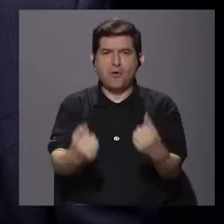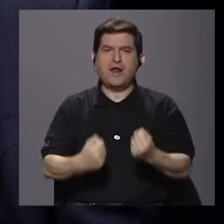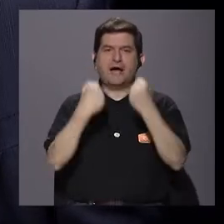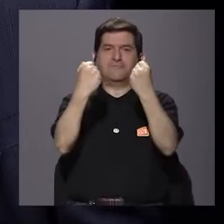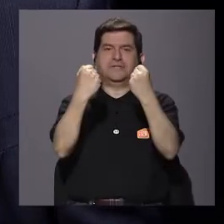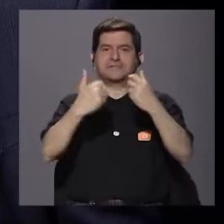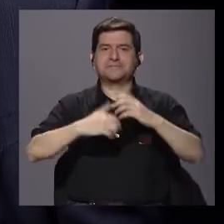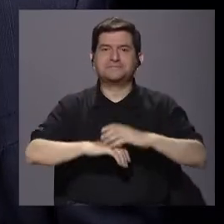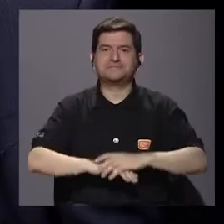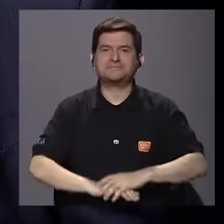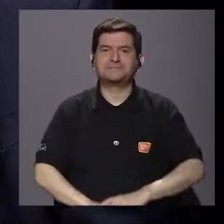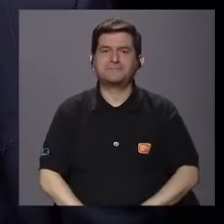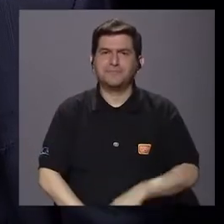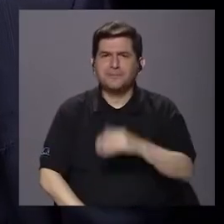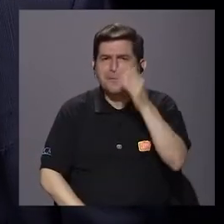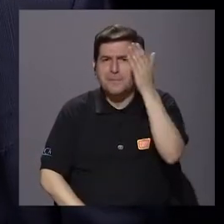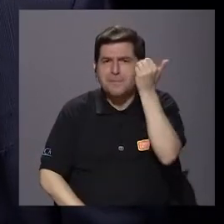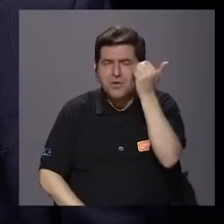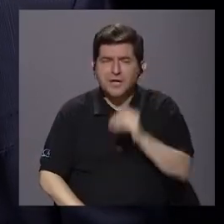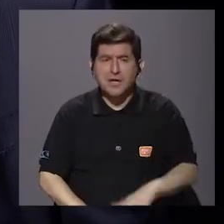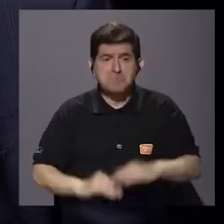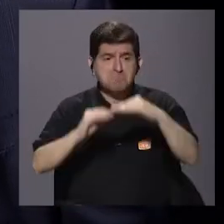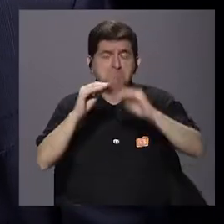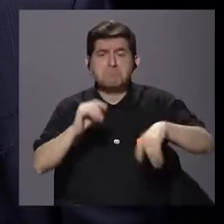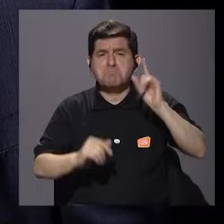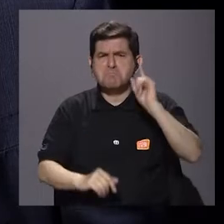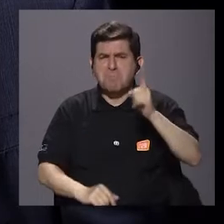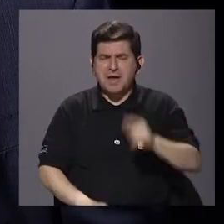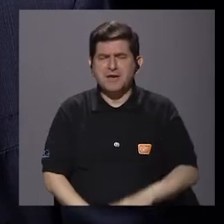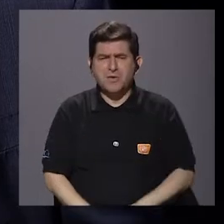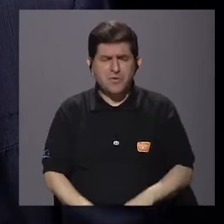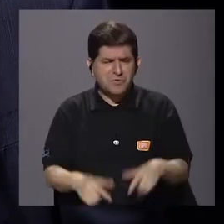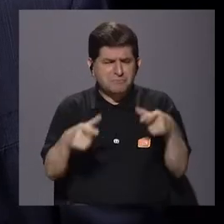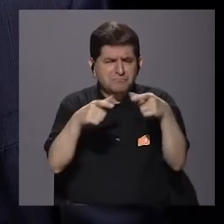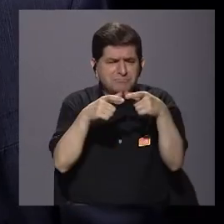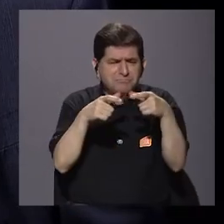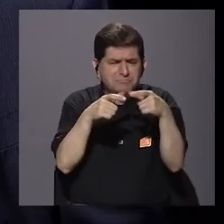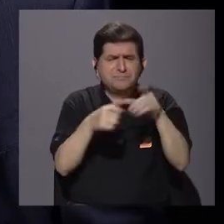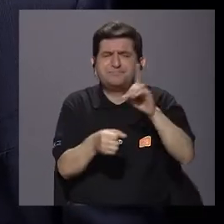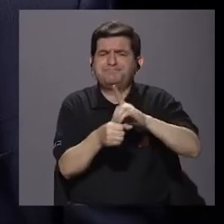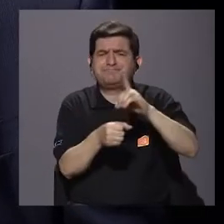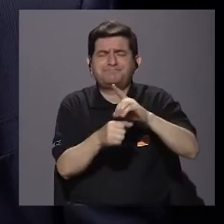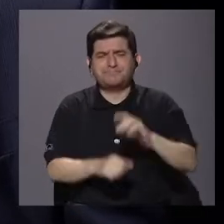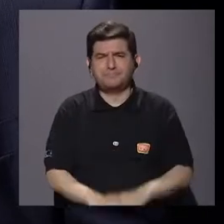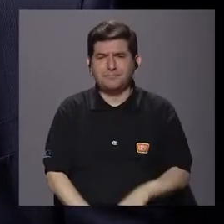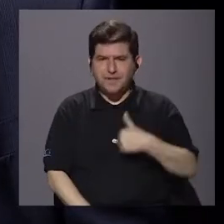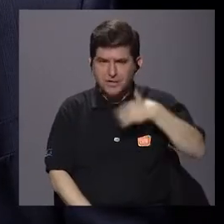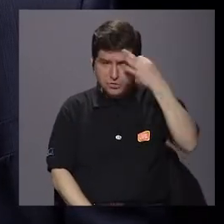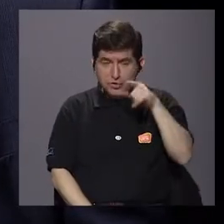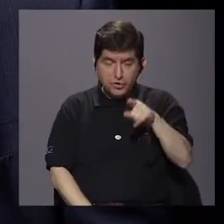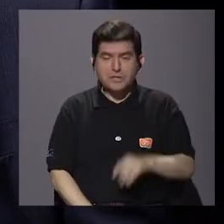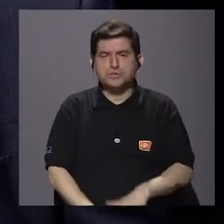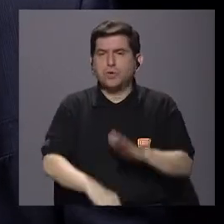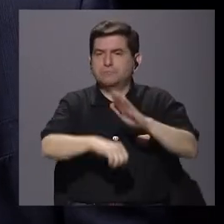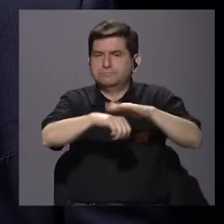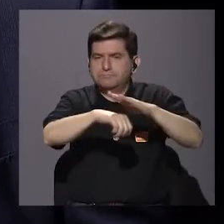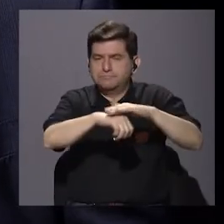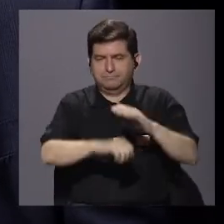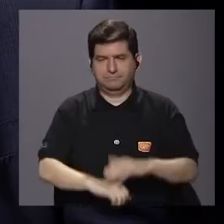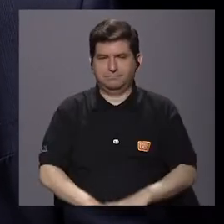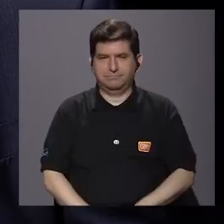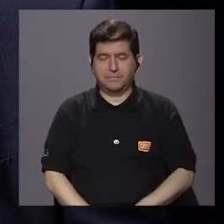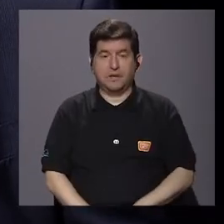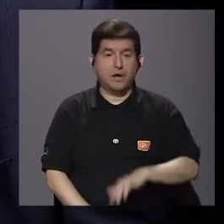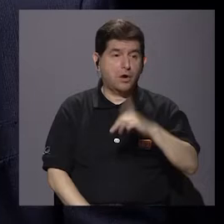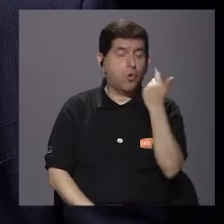fortaleza porque el menos amenazante una fracción tan pequeña entonces yo creo que eso ha propiciado el que